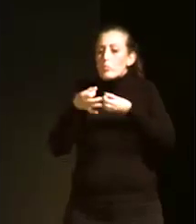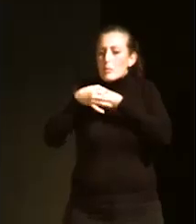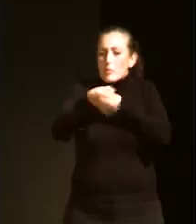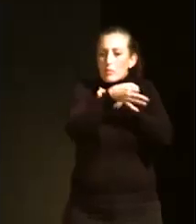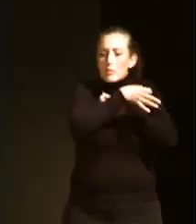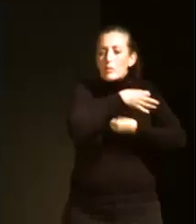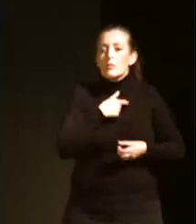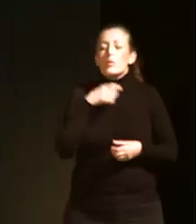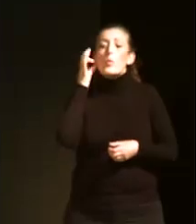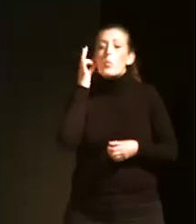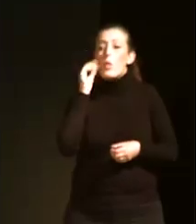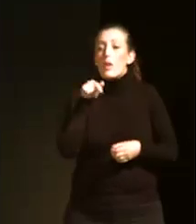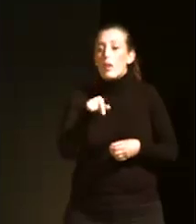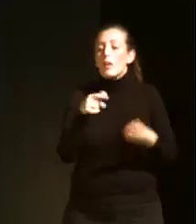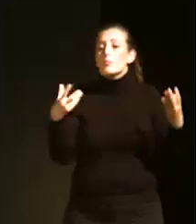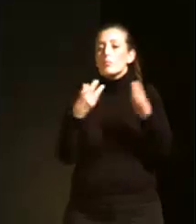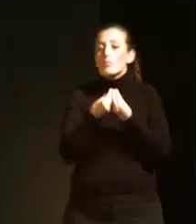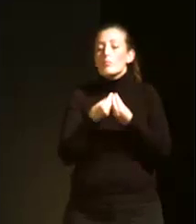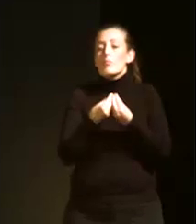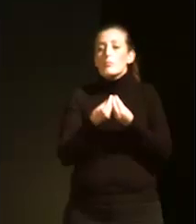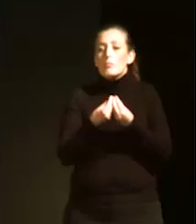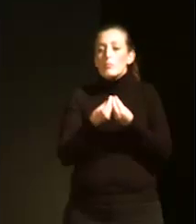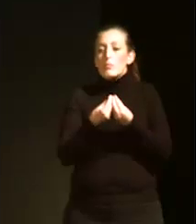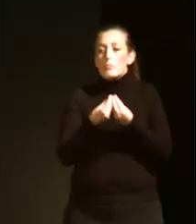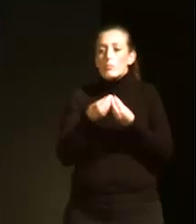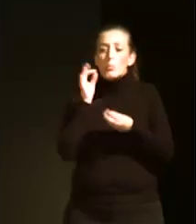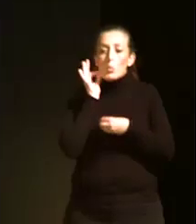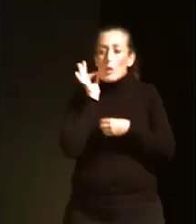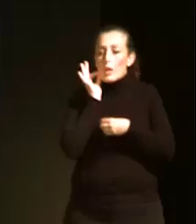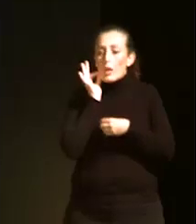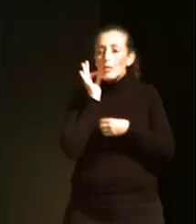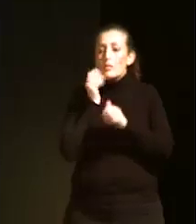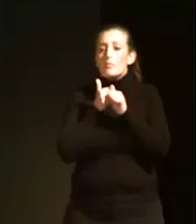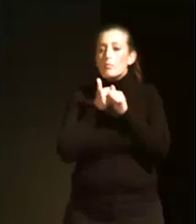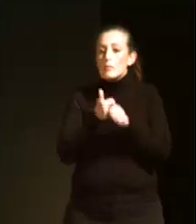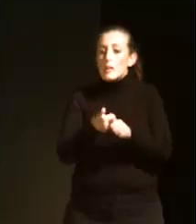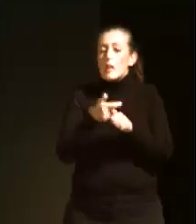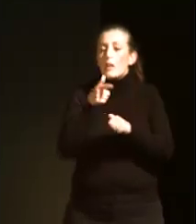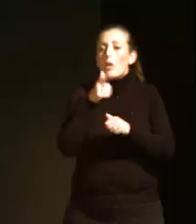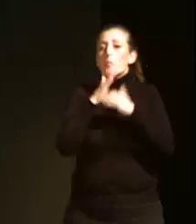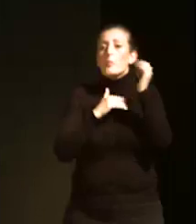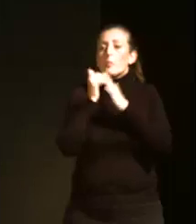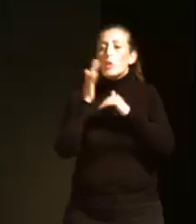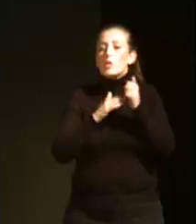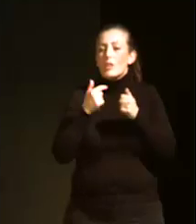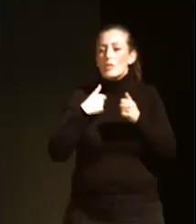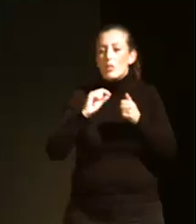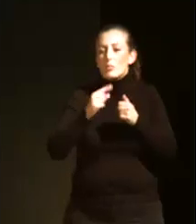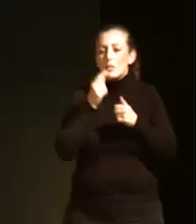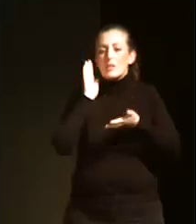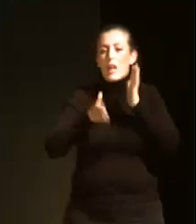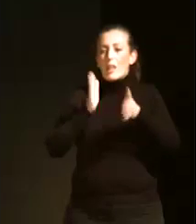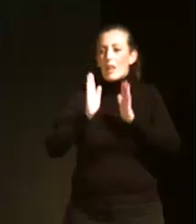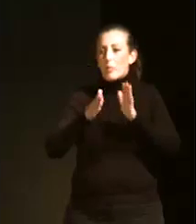antes ellas habían seguido ellas habían seguido un proceso de terapia de diez